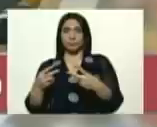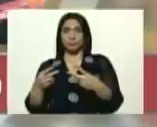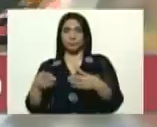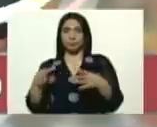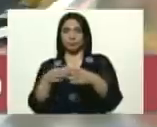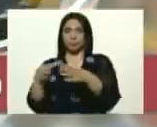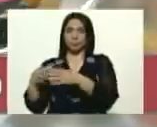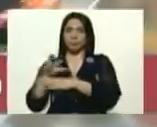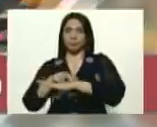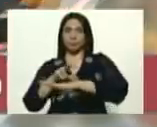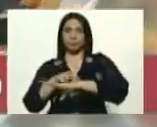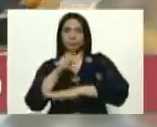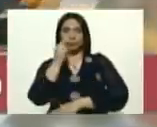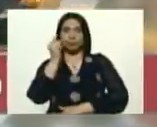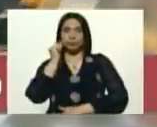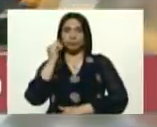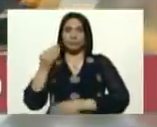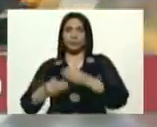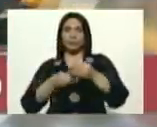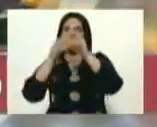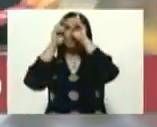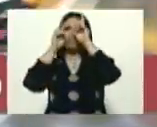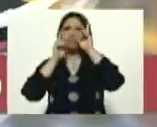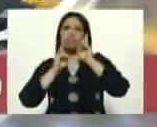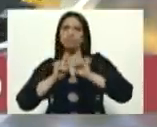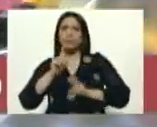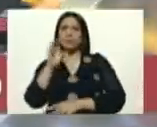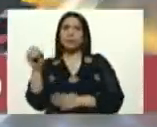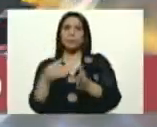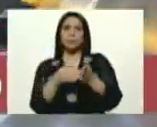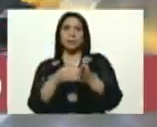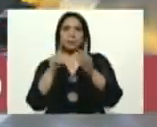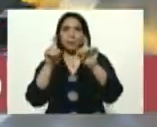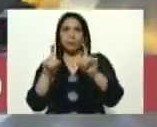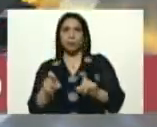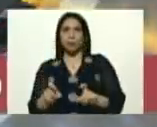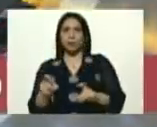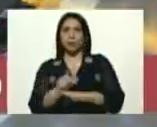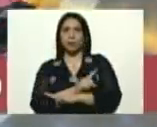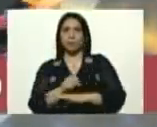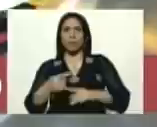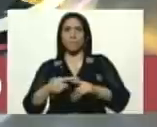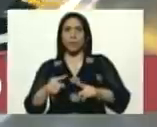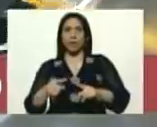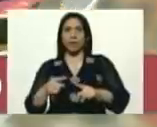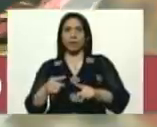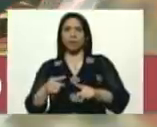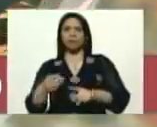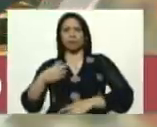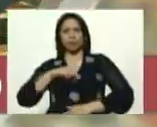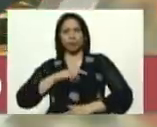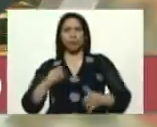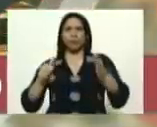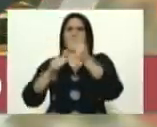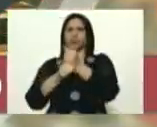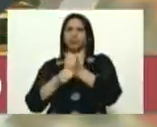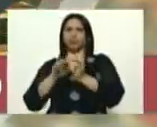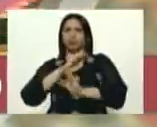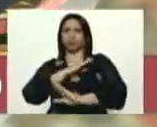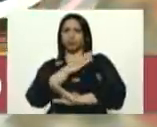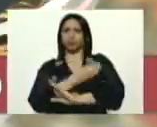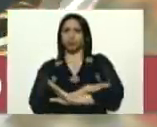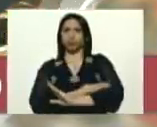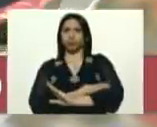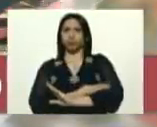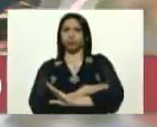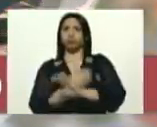de médicos que van a hacer un barrido con 100.000 pruebas rápidas para ir determinando potenciales cadenas